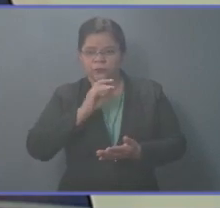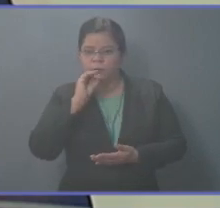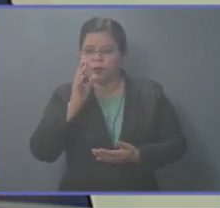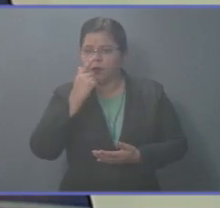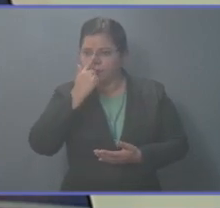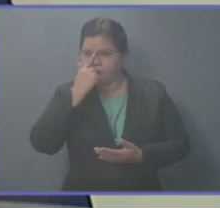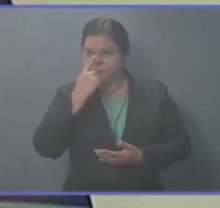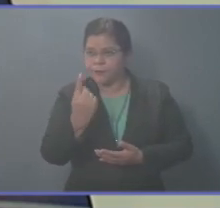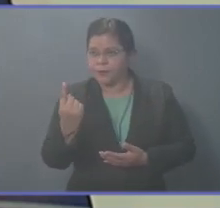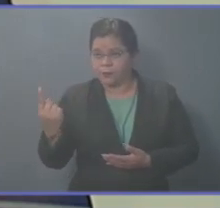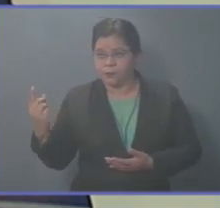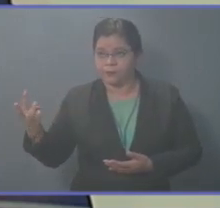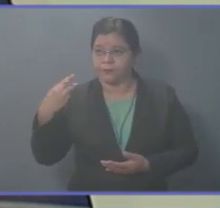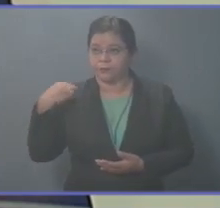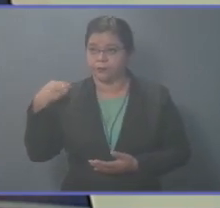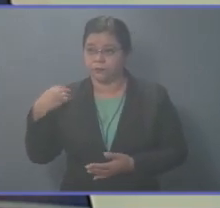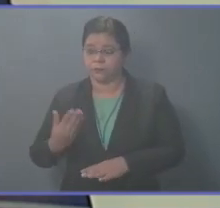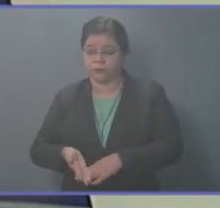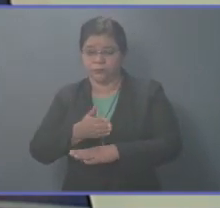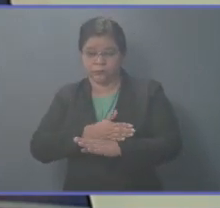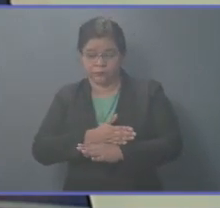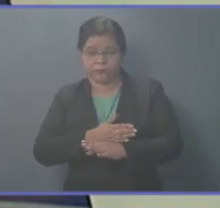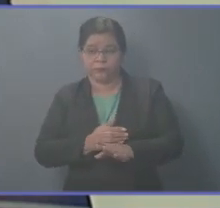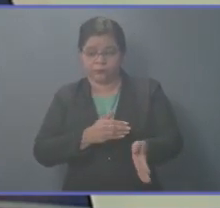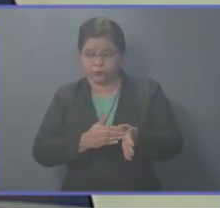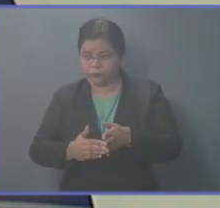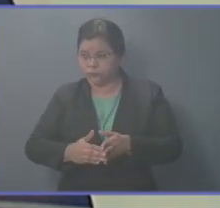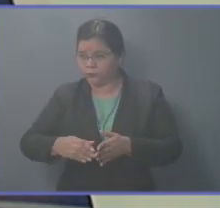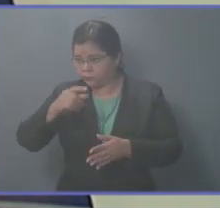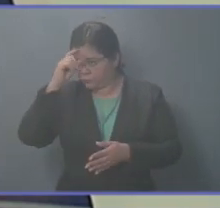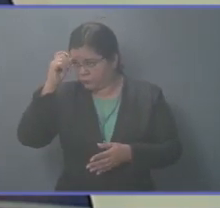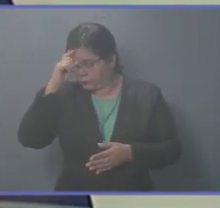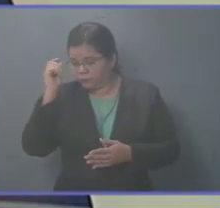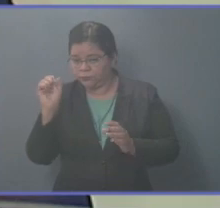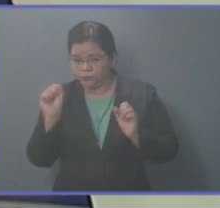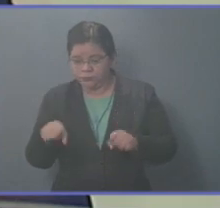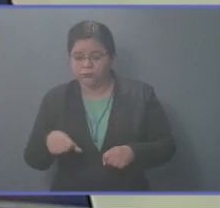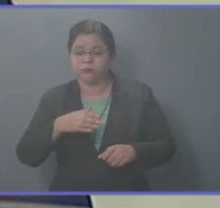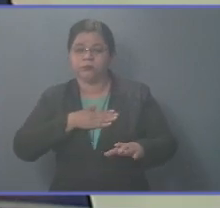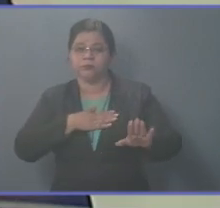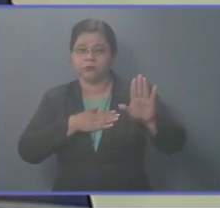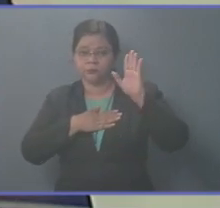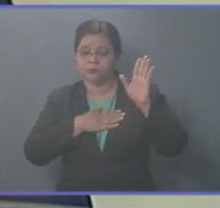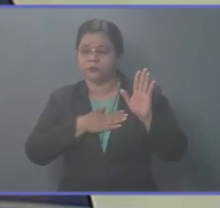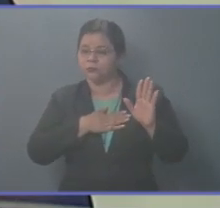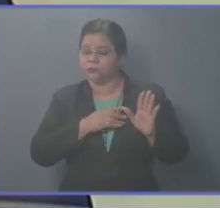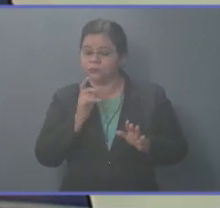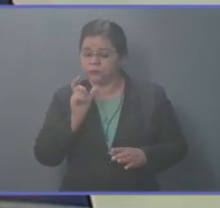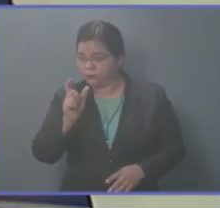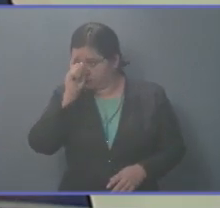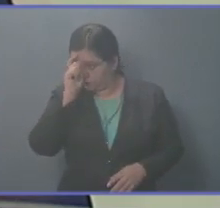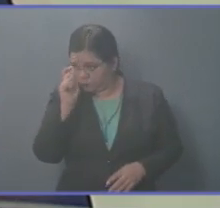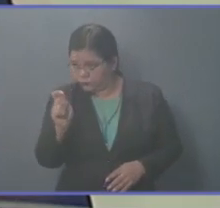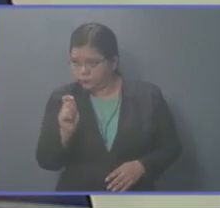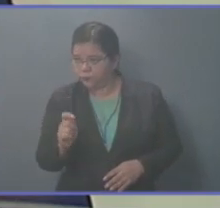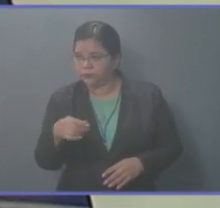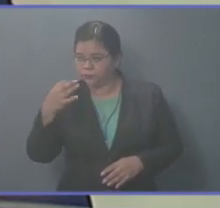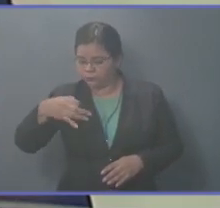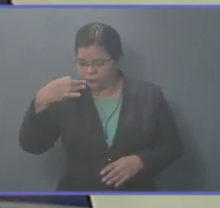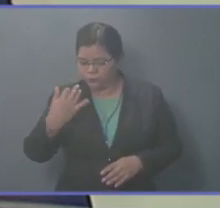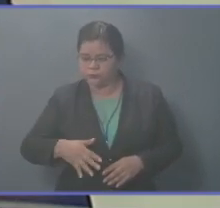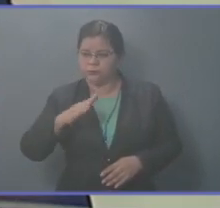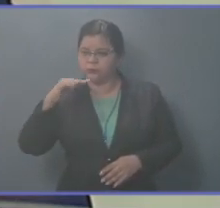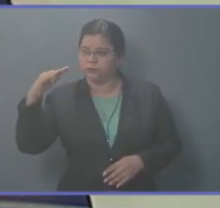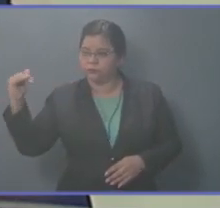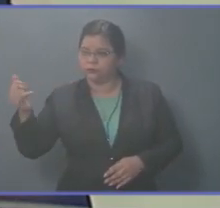todo funcionario militar, antes de tomar posesión de su cargo, potestará bajo su palabra de honor ser fiel a la República,